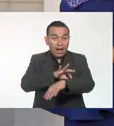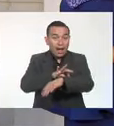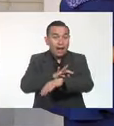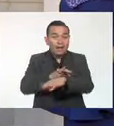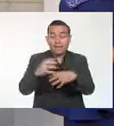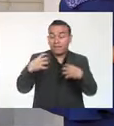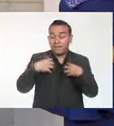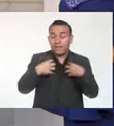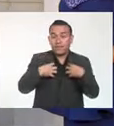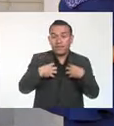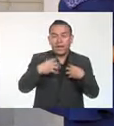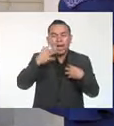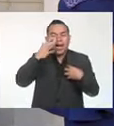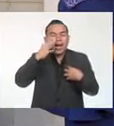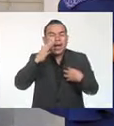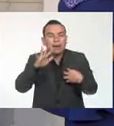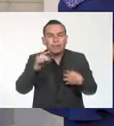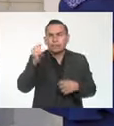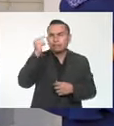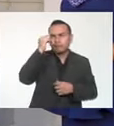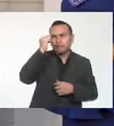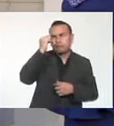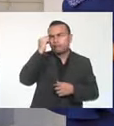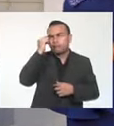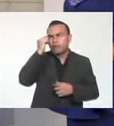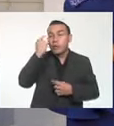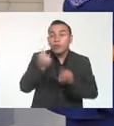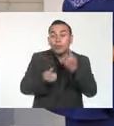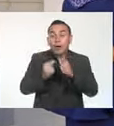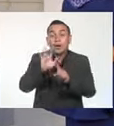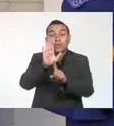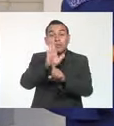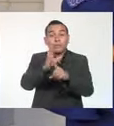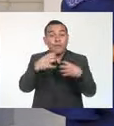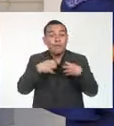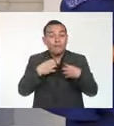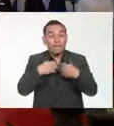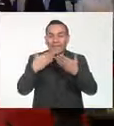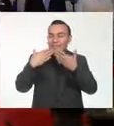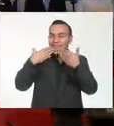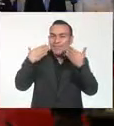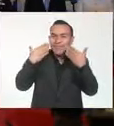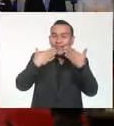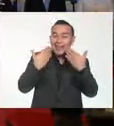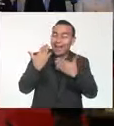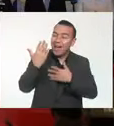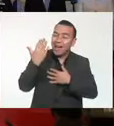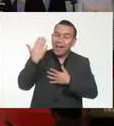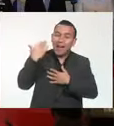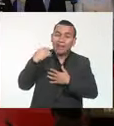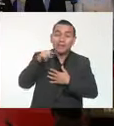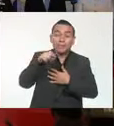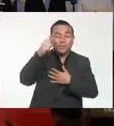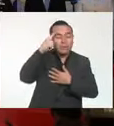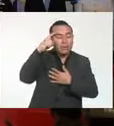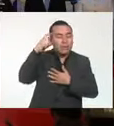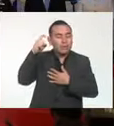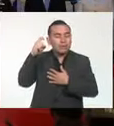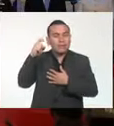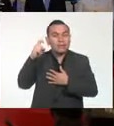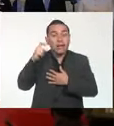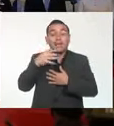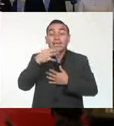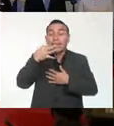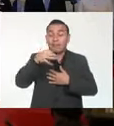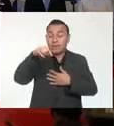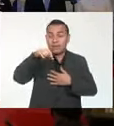vida personal. Piensen en los momentos que fueron más alegres para ustedes en el pasado, que más recuerdan, y se recordarán que si